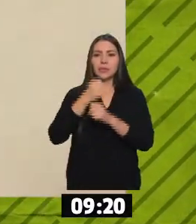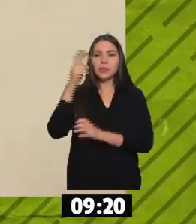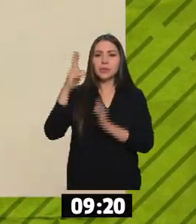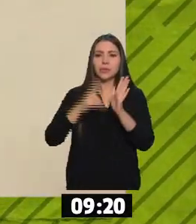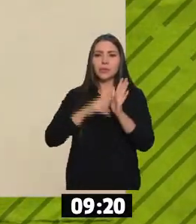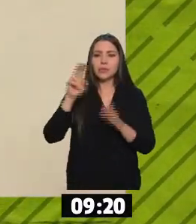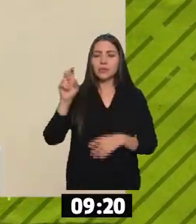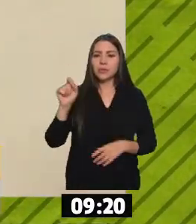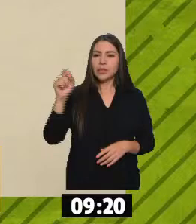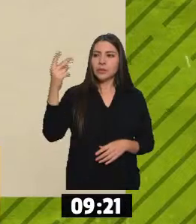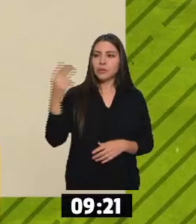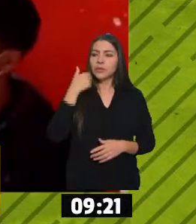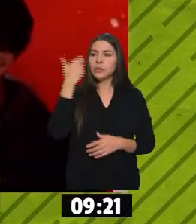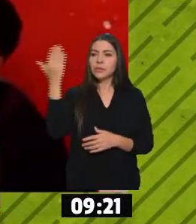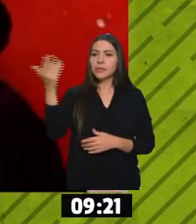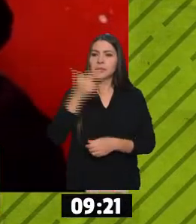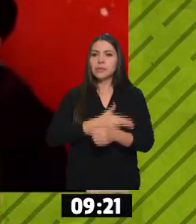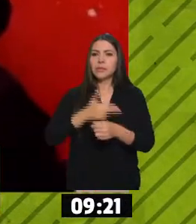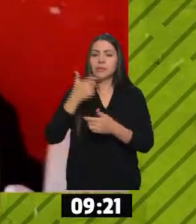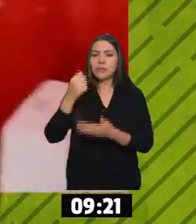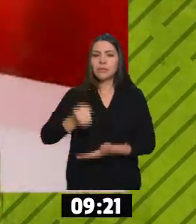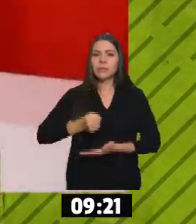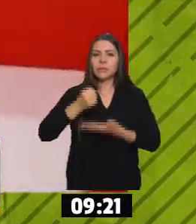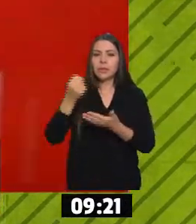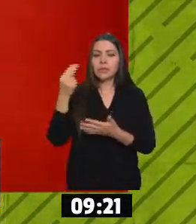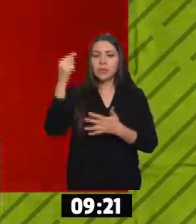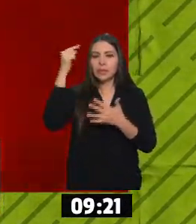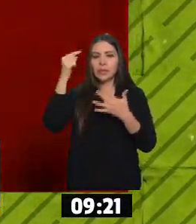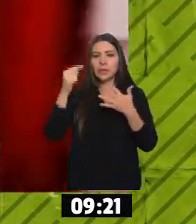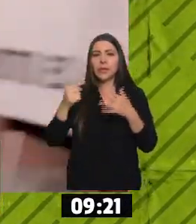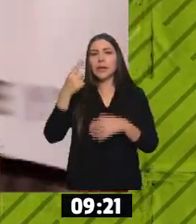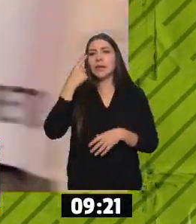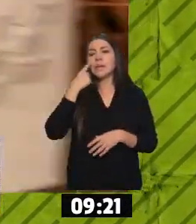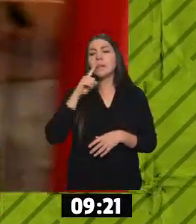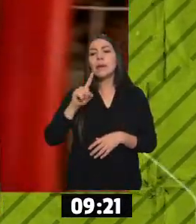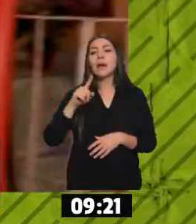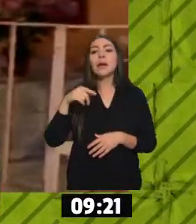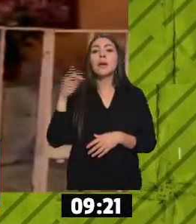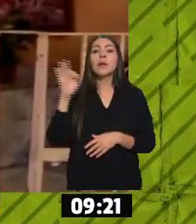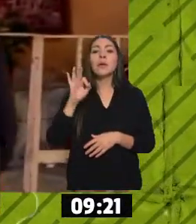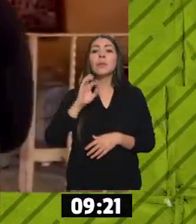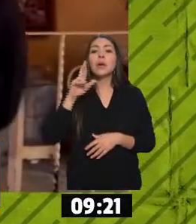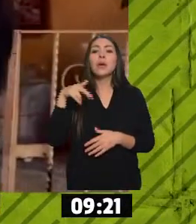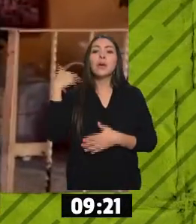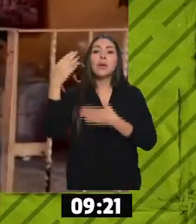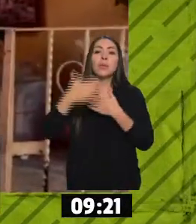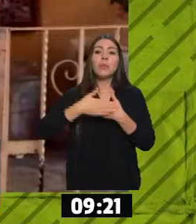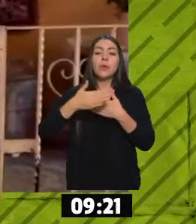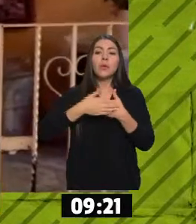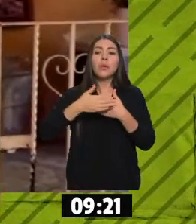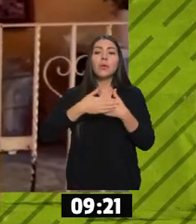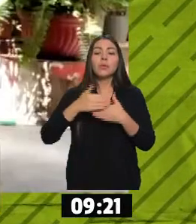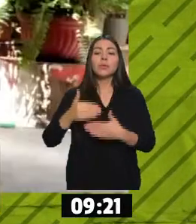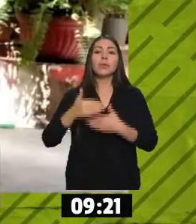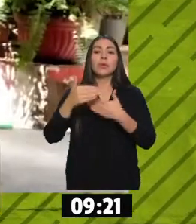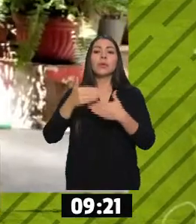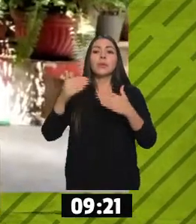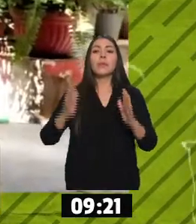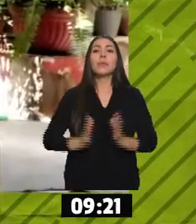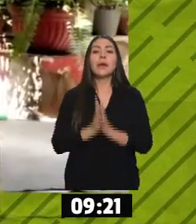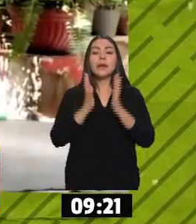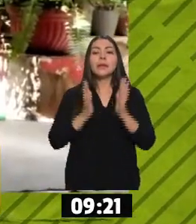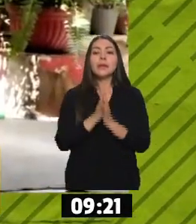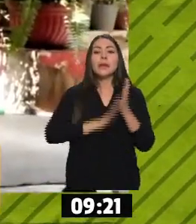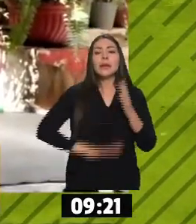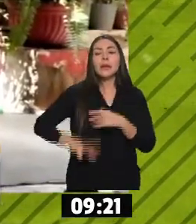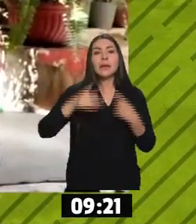ahora sí, ¿verdad?, los recursos necesarios para los probables ejercicios democráticos o de democracia